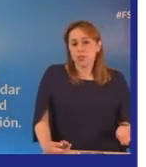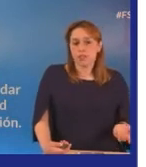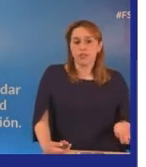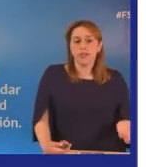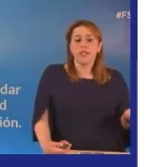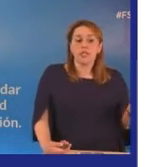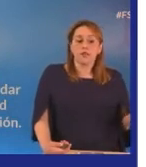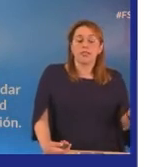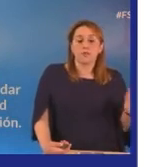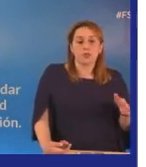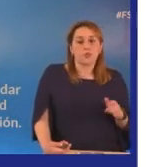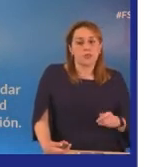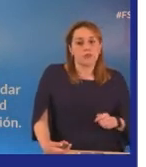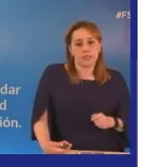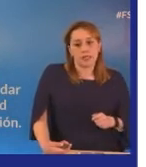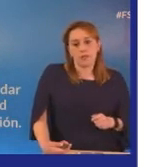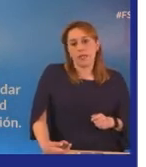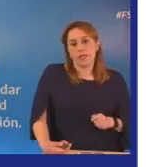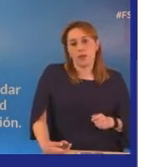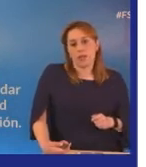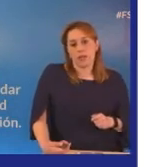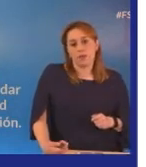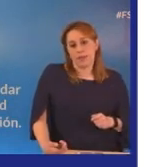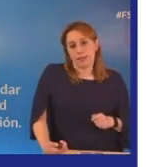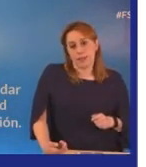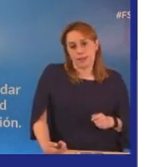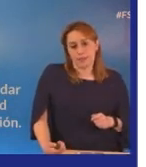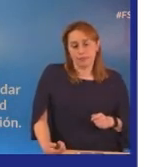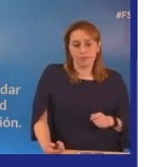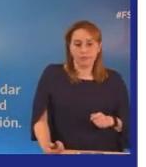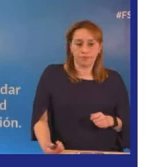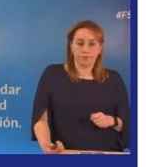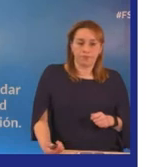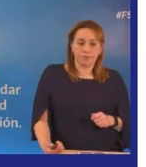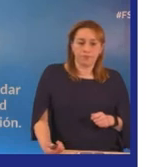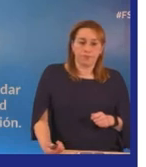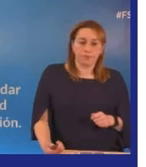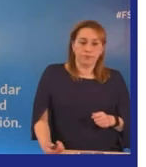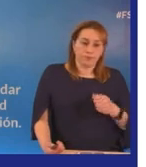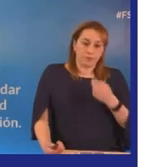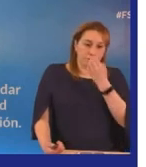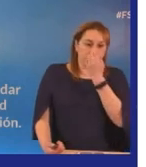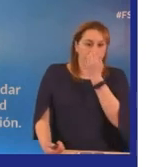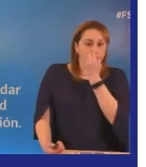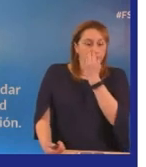menos fuerza y va a ser mucho más fácil el manejo en cama de este?